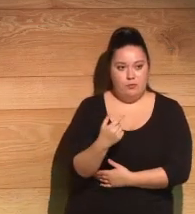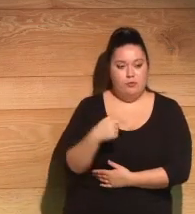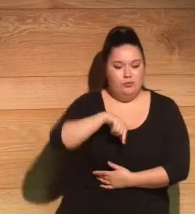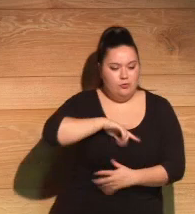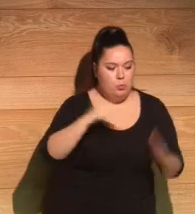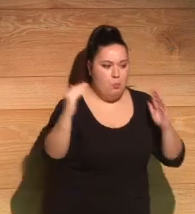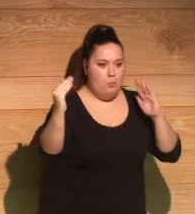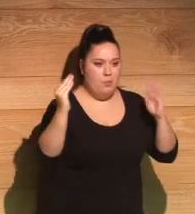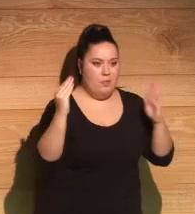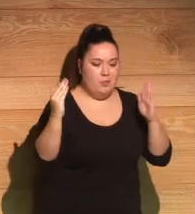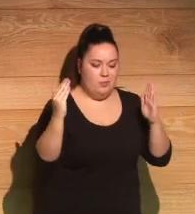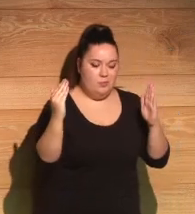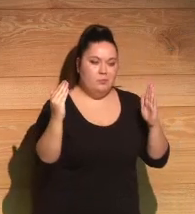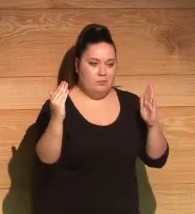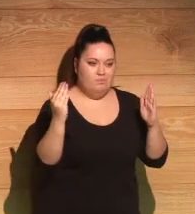de